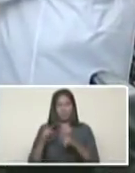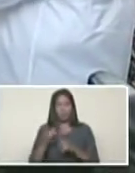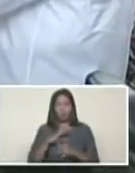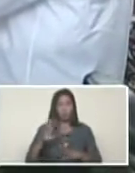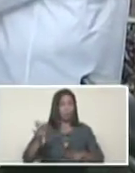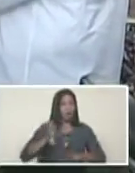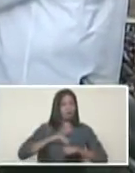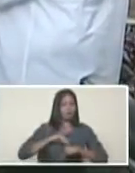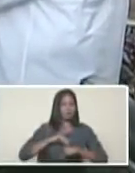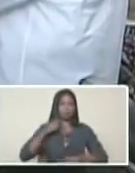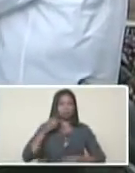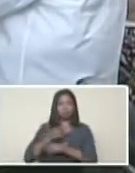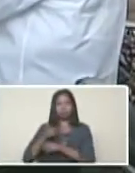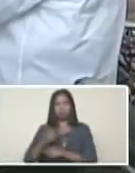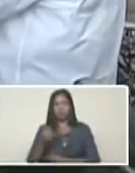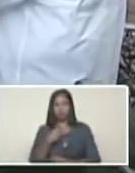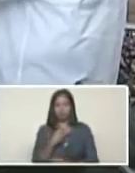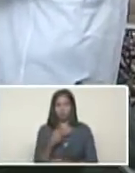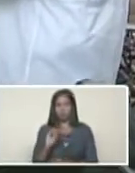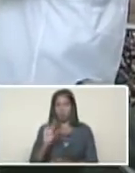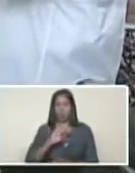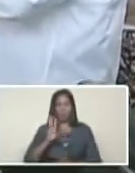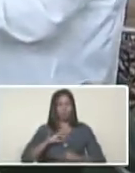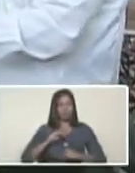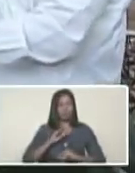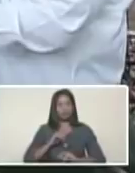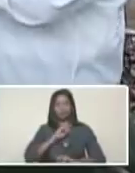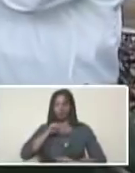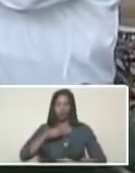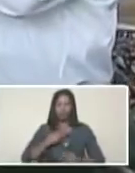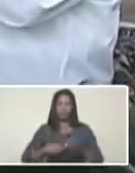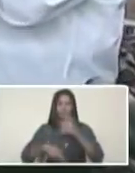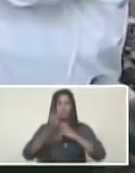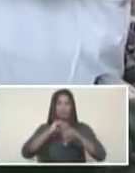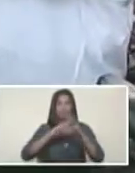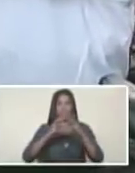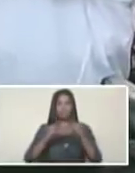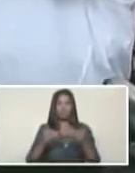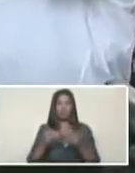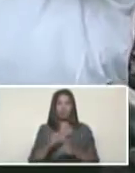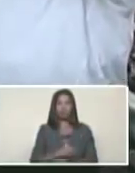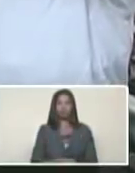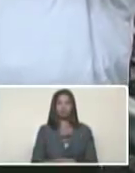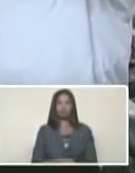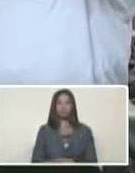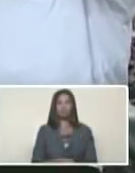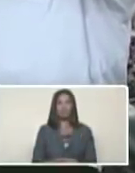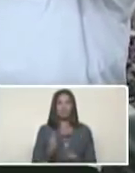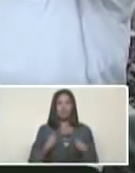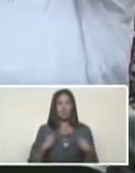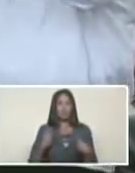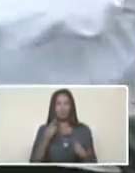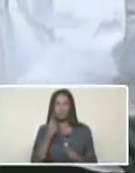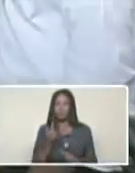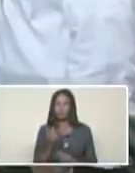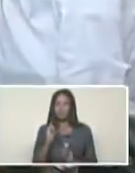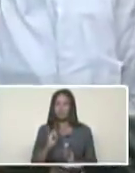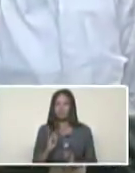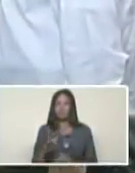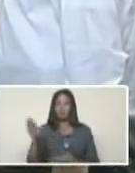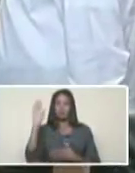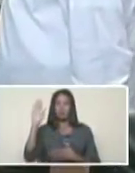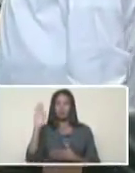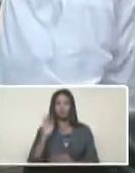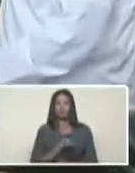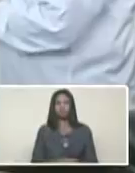aceptar que nadie nos amenace ni nadie se meta con nosotros. Vamos a defender esta tierra a costa de nuestra propia vida, como lo dice el juramento